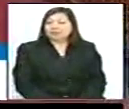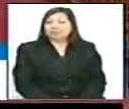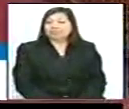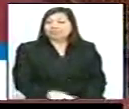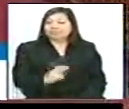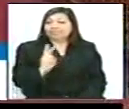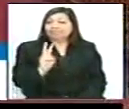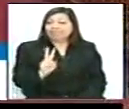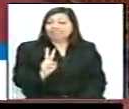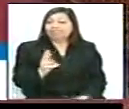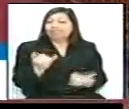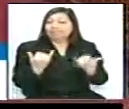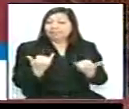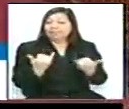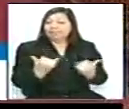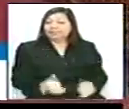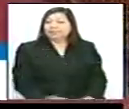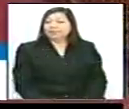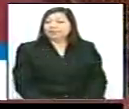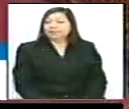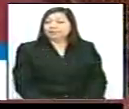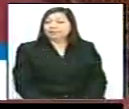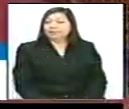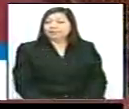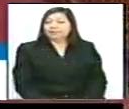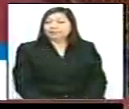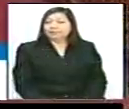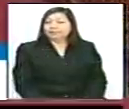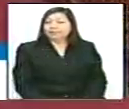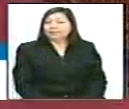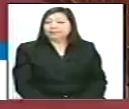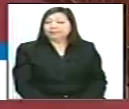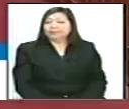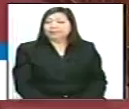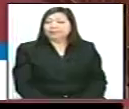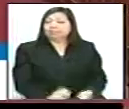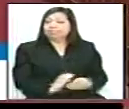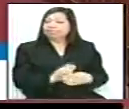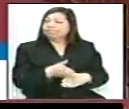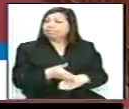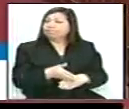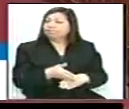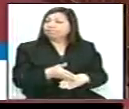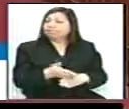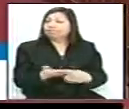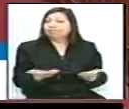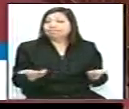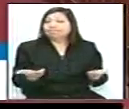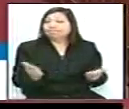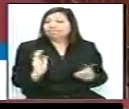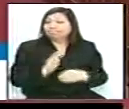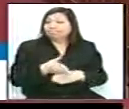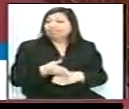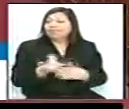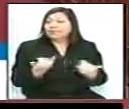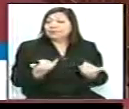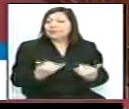Hemos visto que en este hemiciclo ha ingresado inesperadamente.